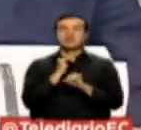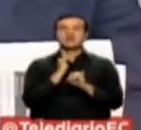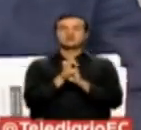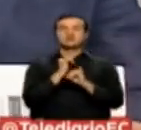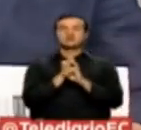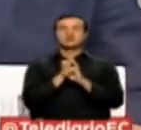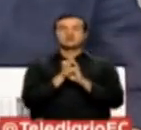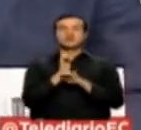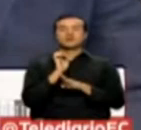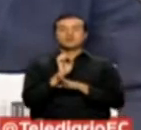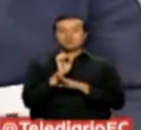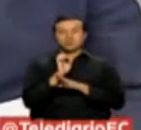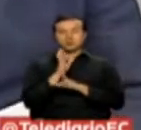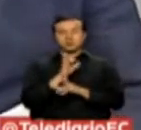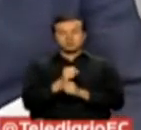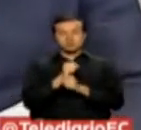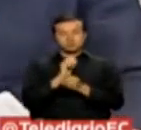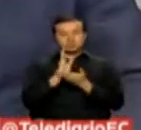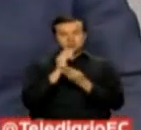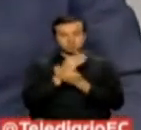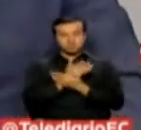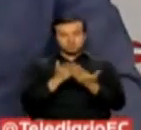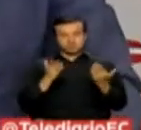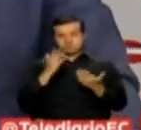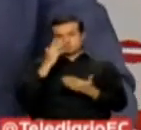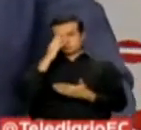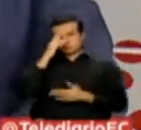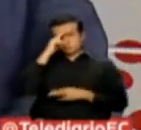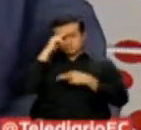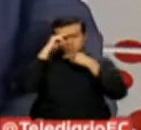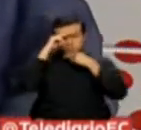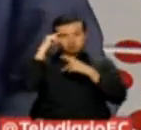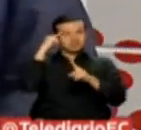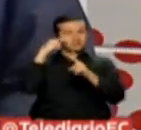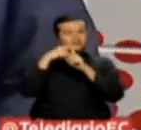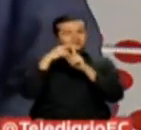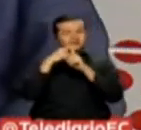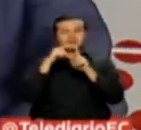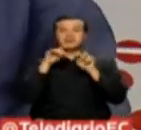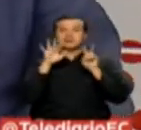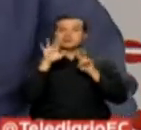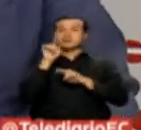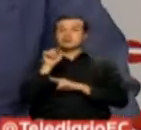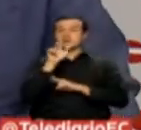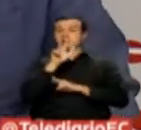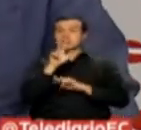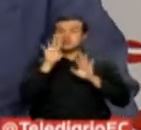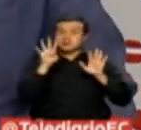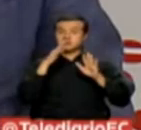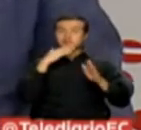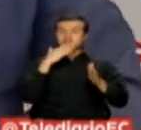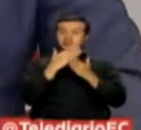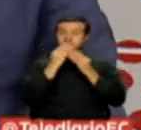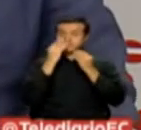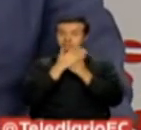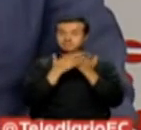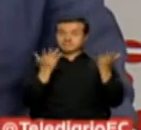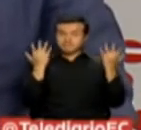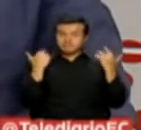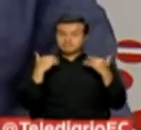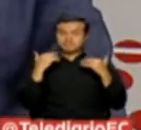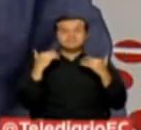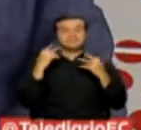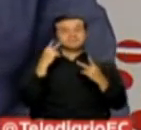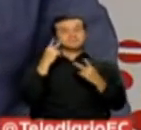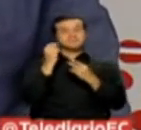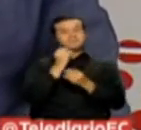Instituto Ecuatoriano de Seguridad Social. Buenas noticias esta mañana. 7:39, gracias por acompañarnos hasta